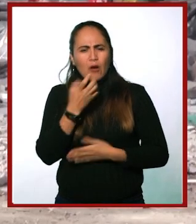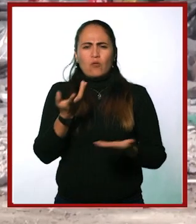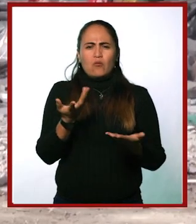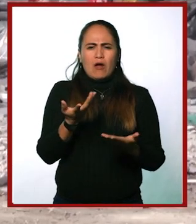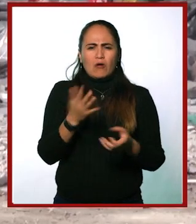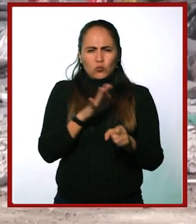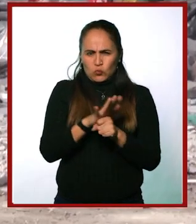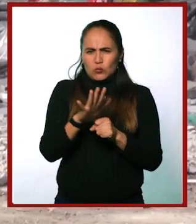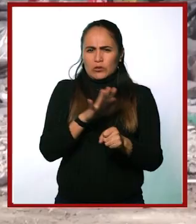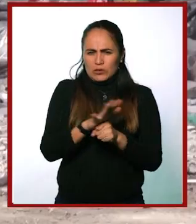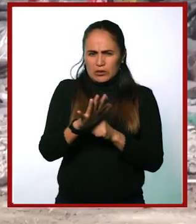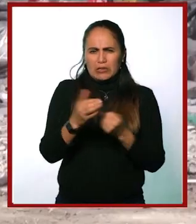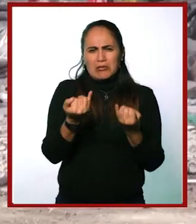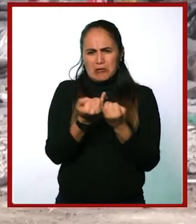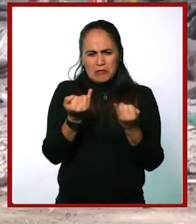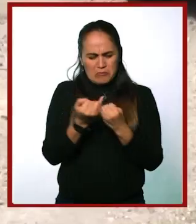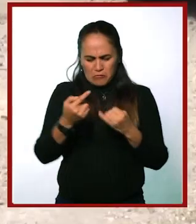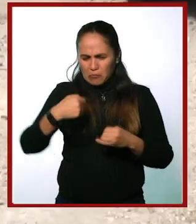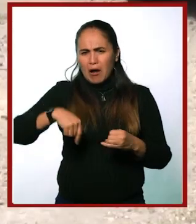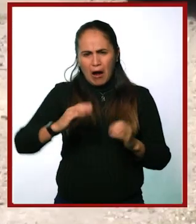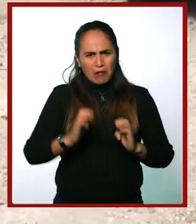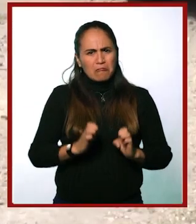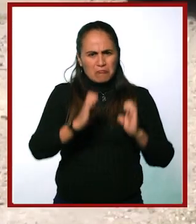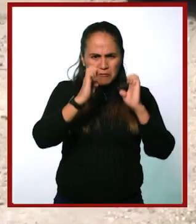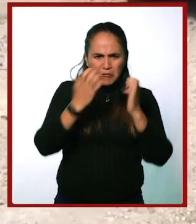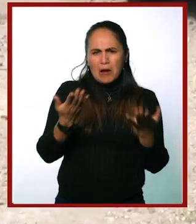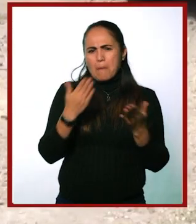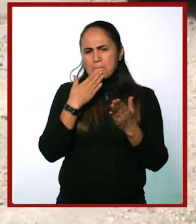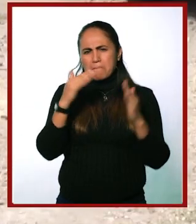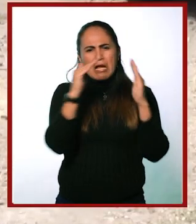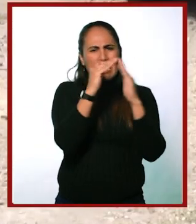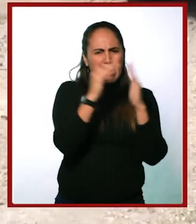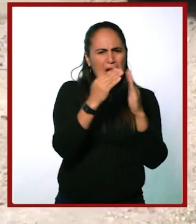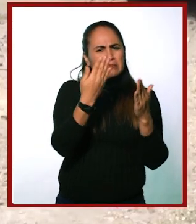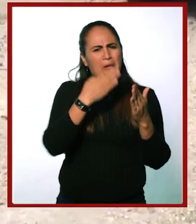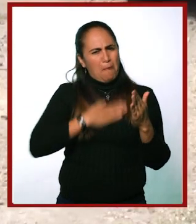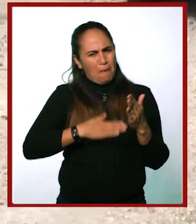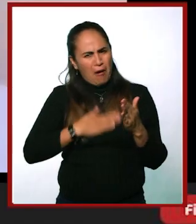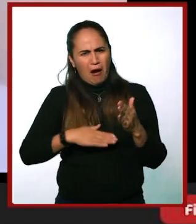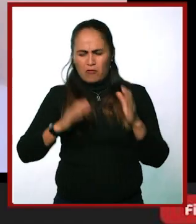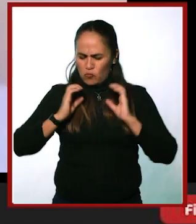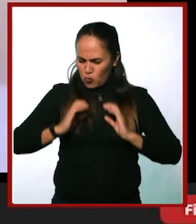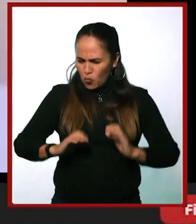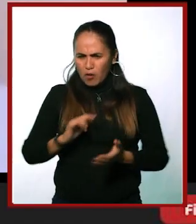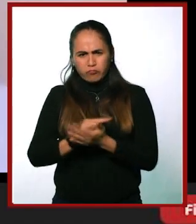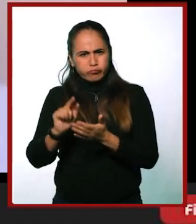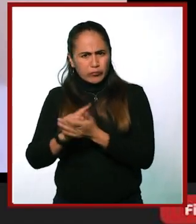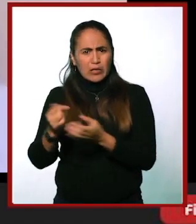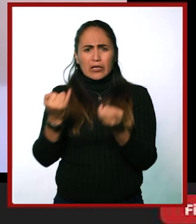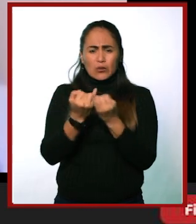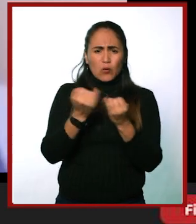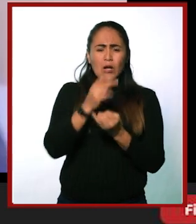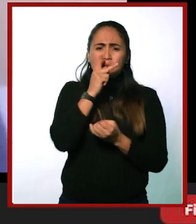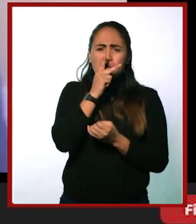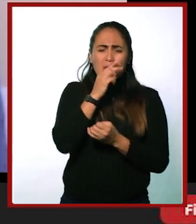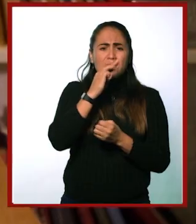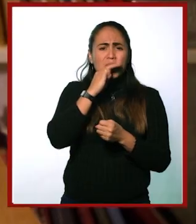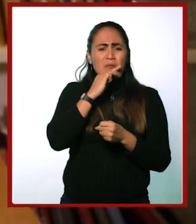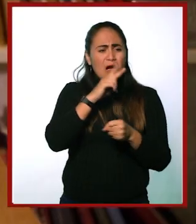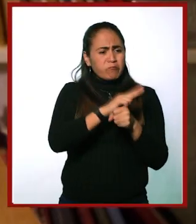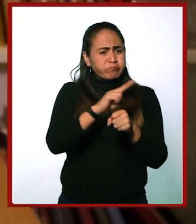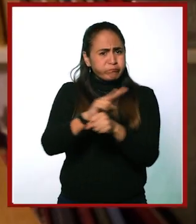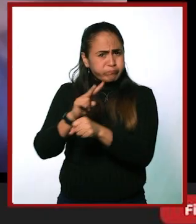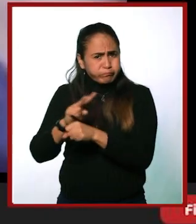tenga los mínimas condiciones de infraestructura sanitaria, que tenga acompañamiento de sus padres en el proceso,